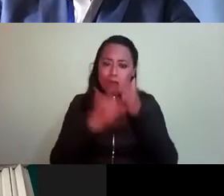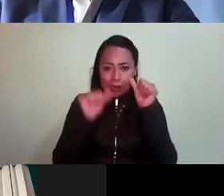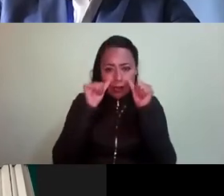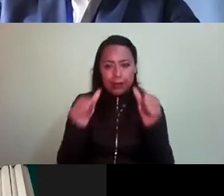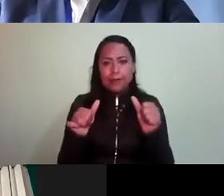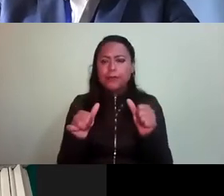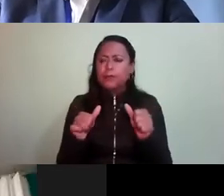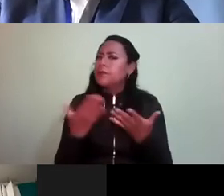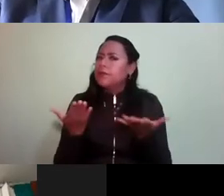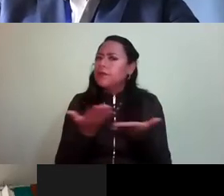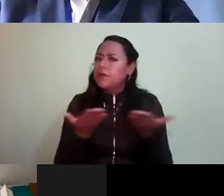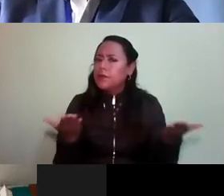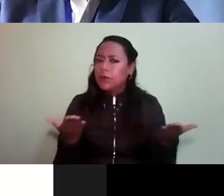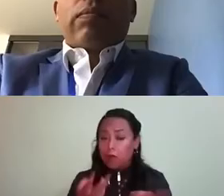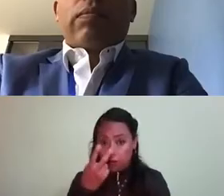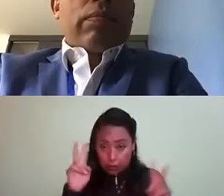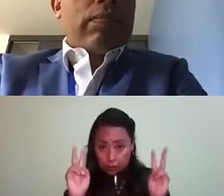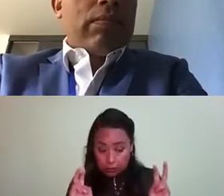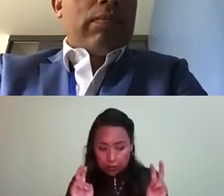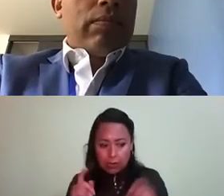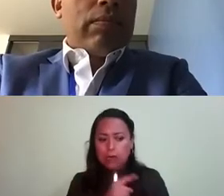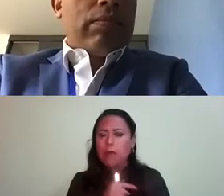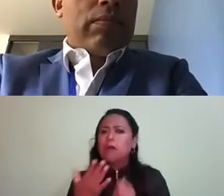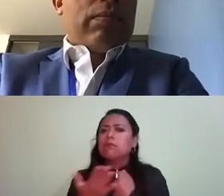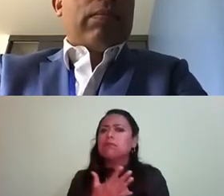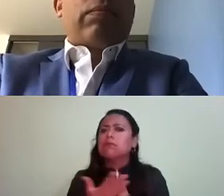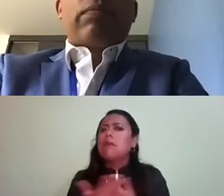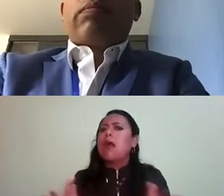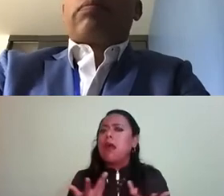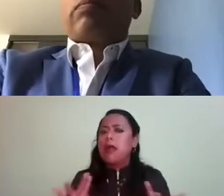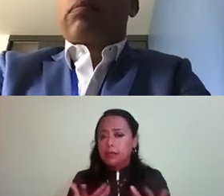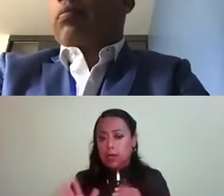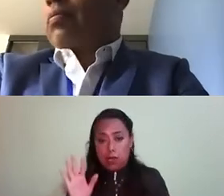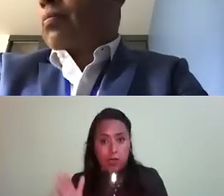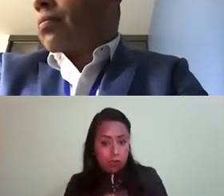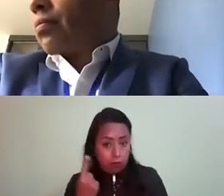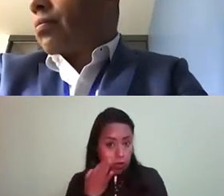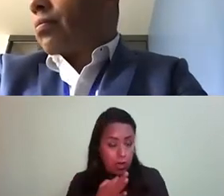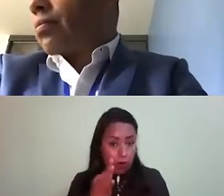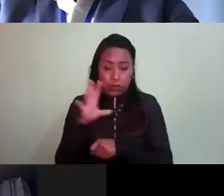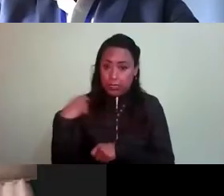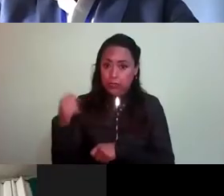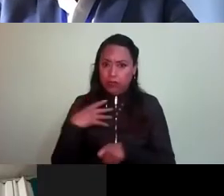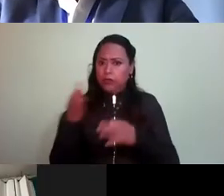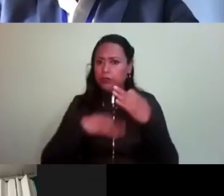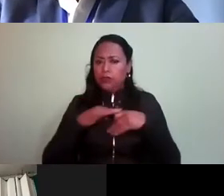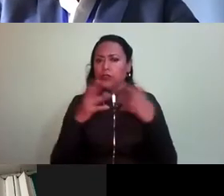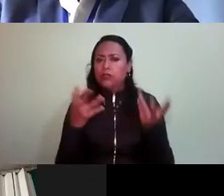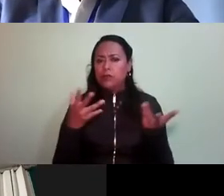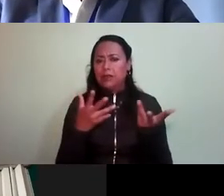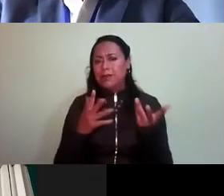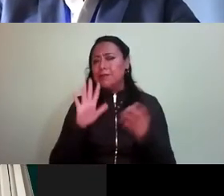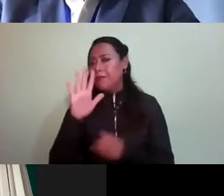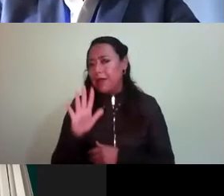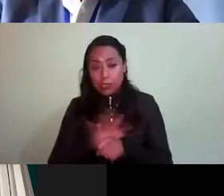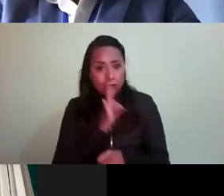¿Qué se va a hacer también con ese tema? Porque todos los esfuerzos que se hagan son cortos en ese sentido. Entonces, a largo